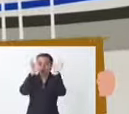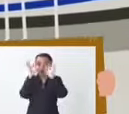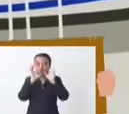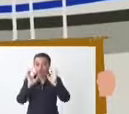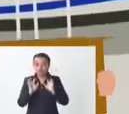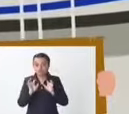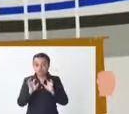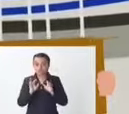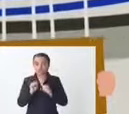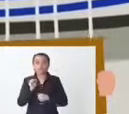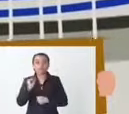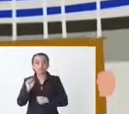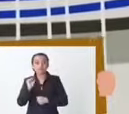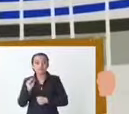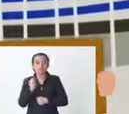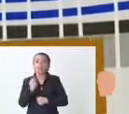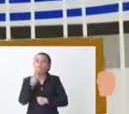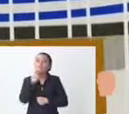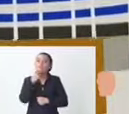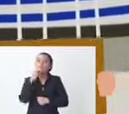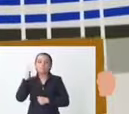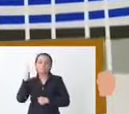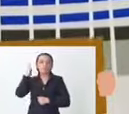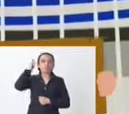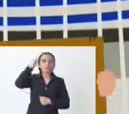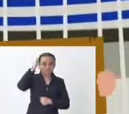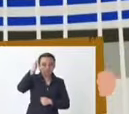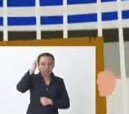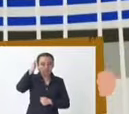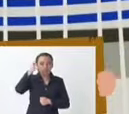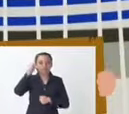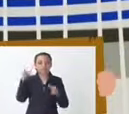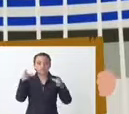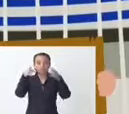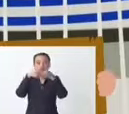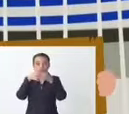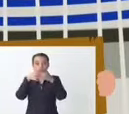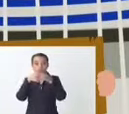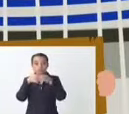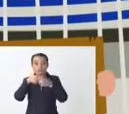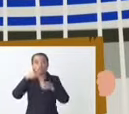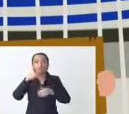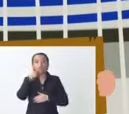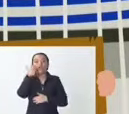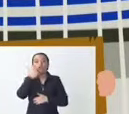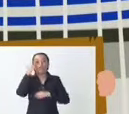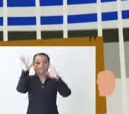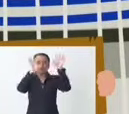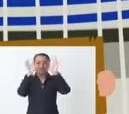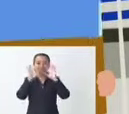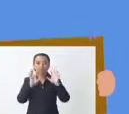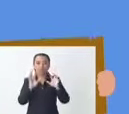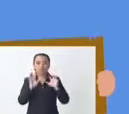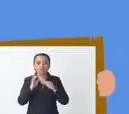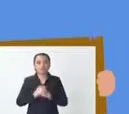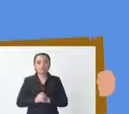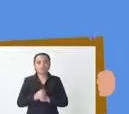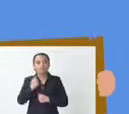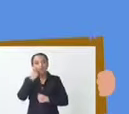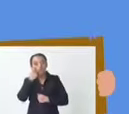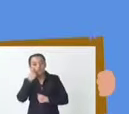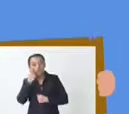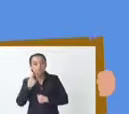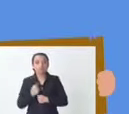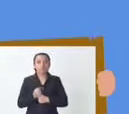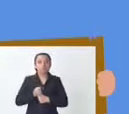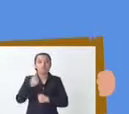Ella fundó el movimiento Friday for Future, también conocido en español como Juventud por el Clima. Greta nació el 3 de